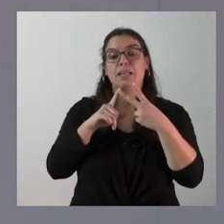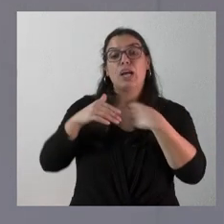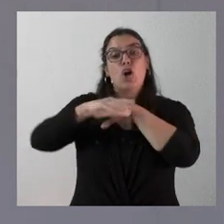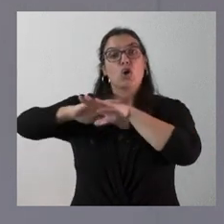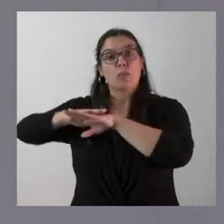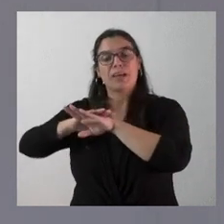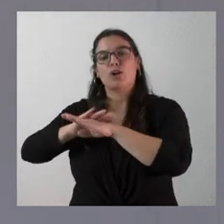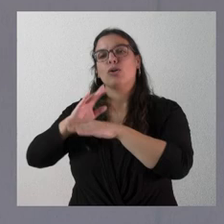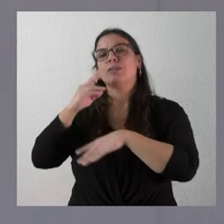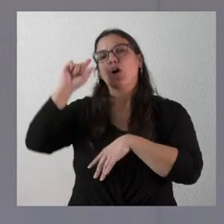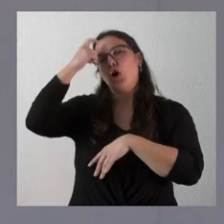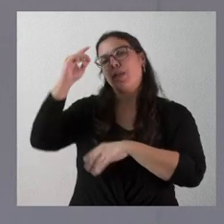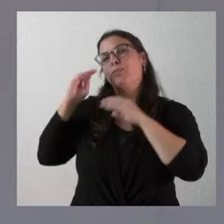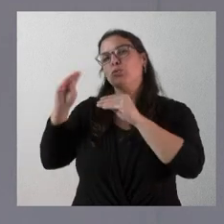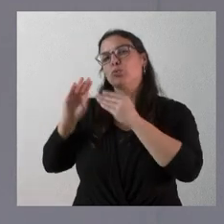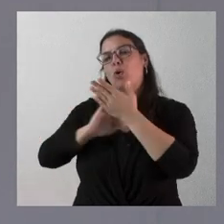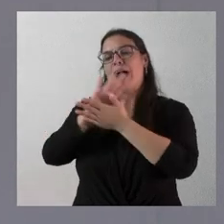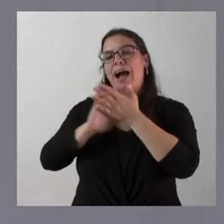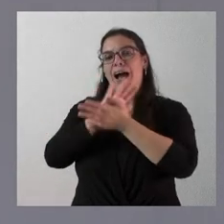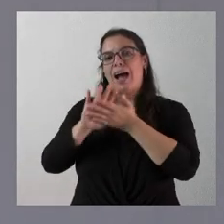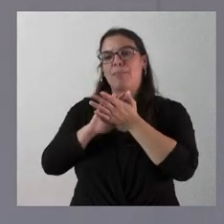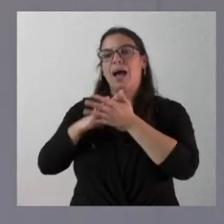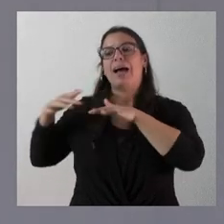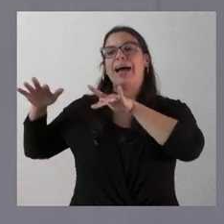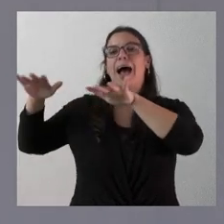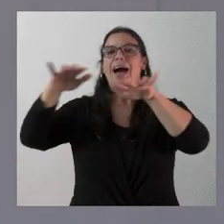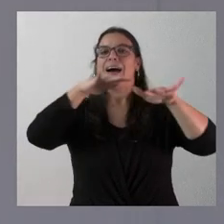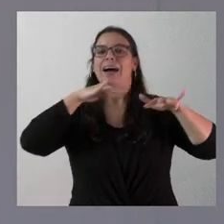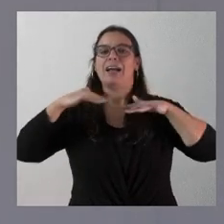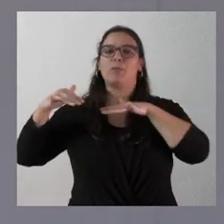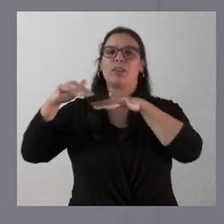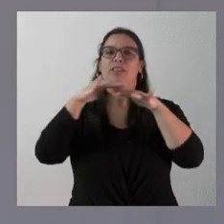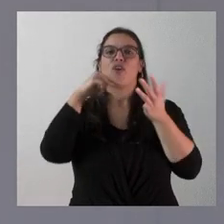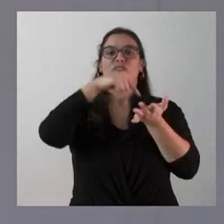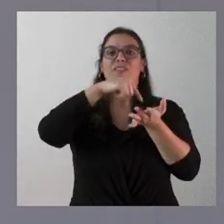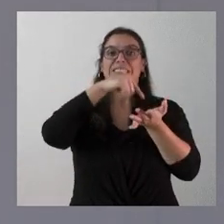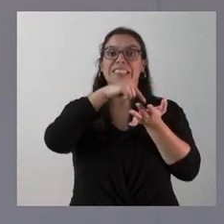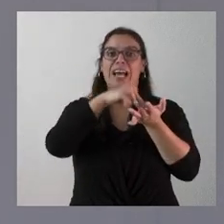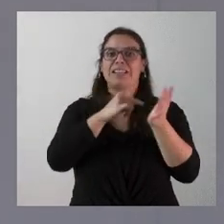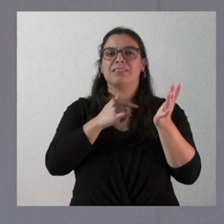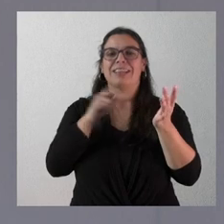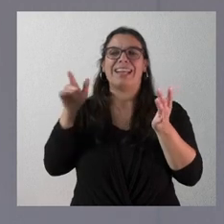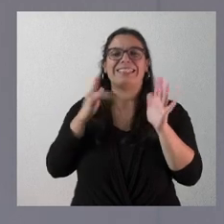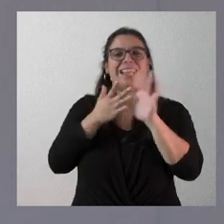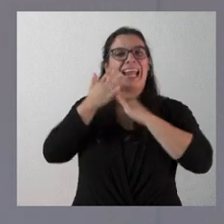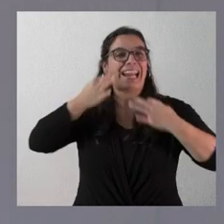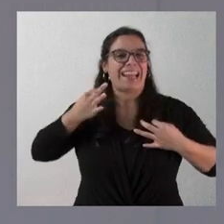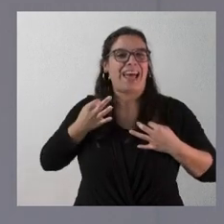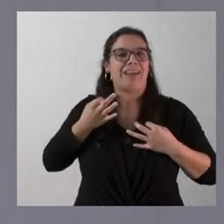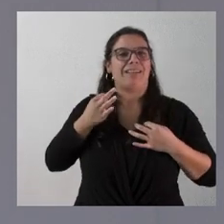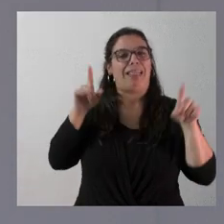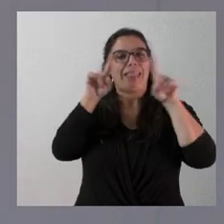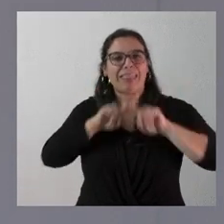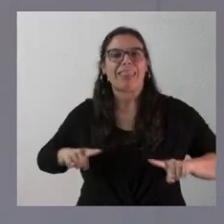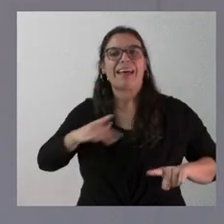de armonización fiscal es un eufemismo para querer hablar de su vida de impuestos tenemos un gobierno